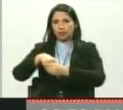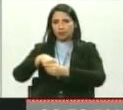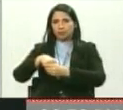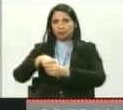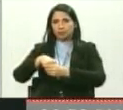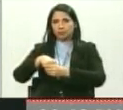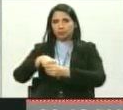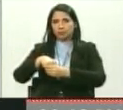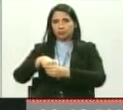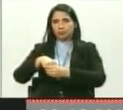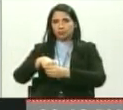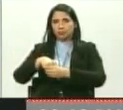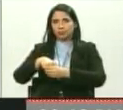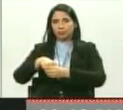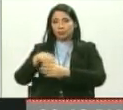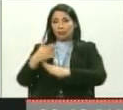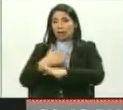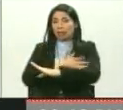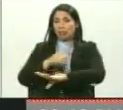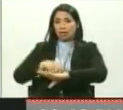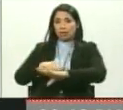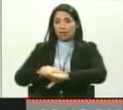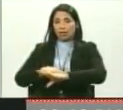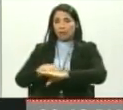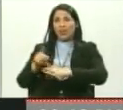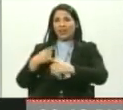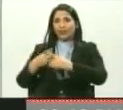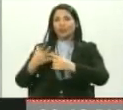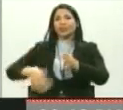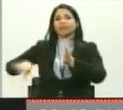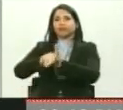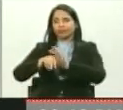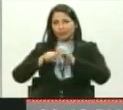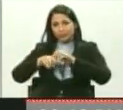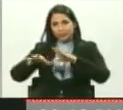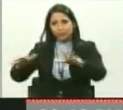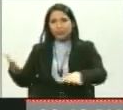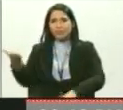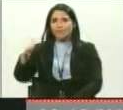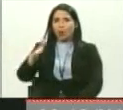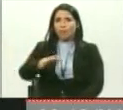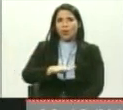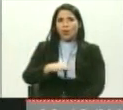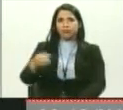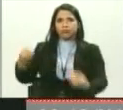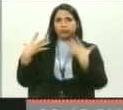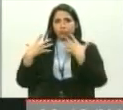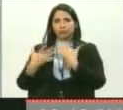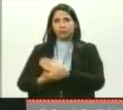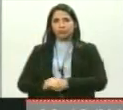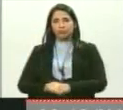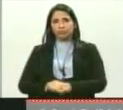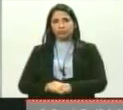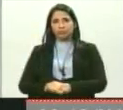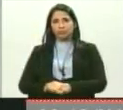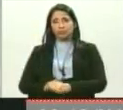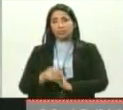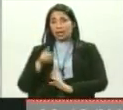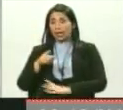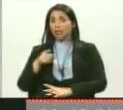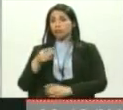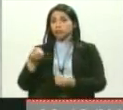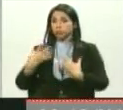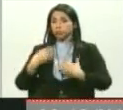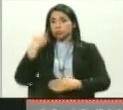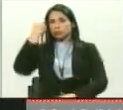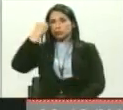cuarentena a destiempo. Tienen un rebrote de casos, de muertos. Esto nos lleva a la reflexión. Yo estaba aquí